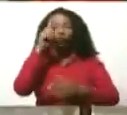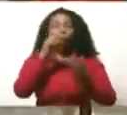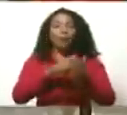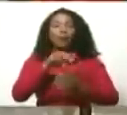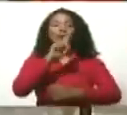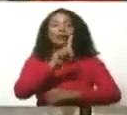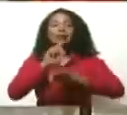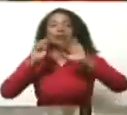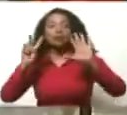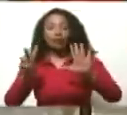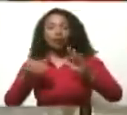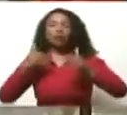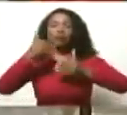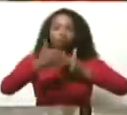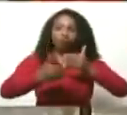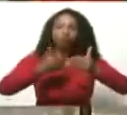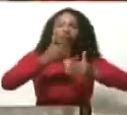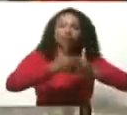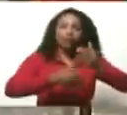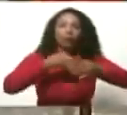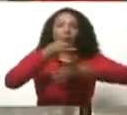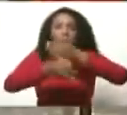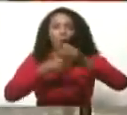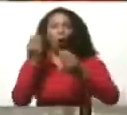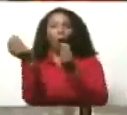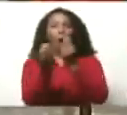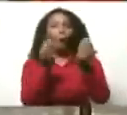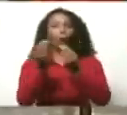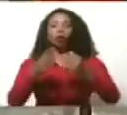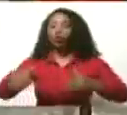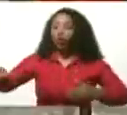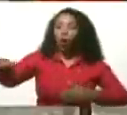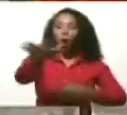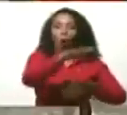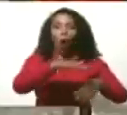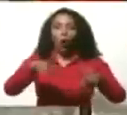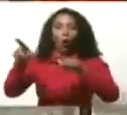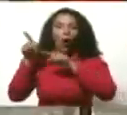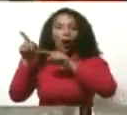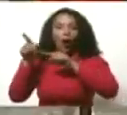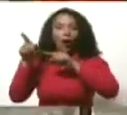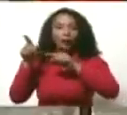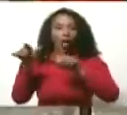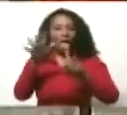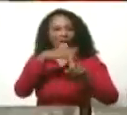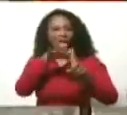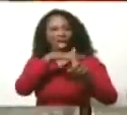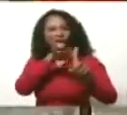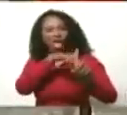2017 de manera sucesiva de cómo todo este entramado